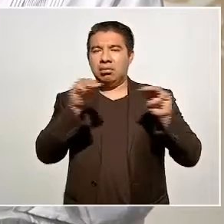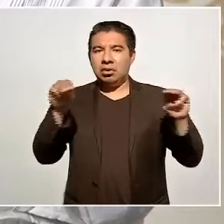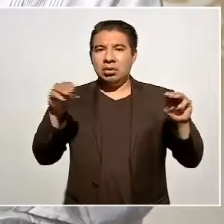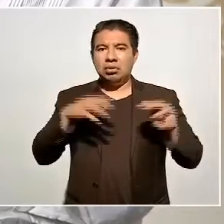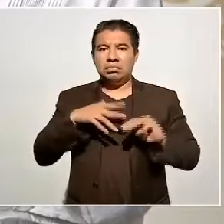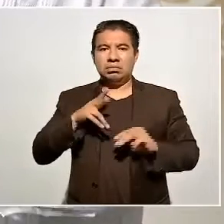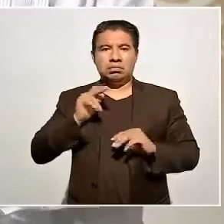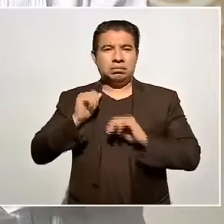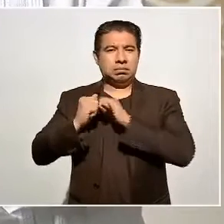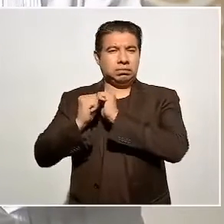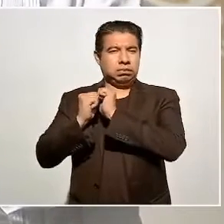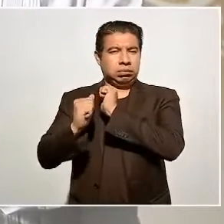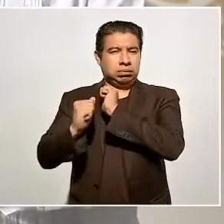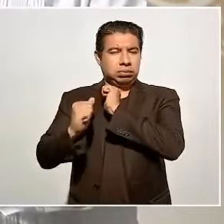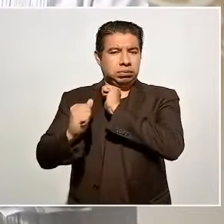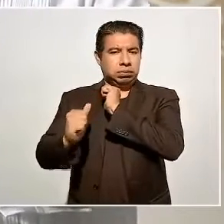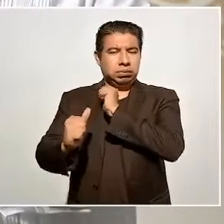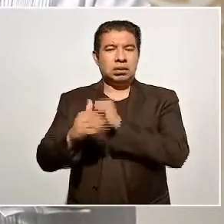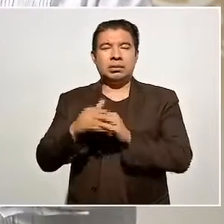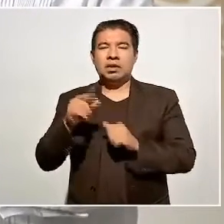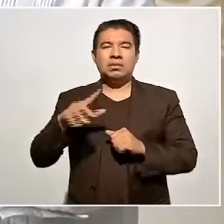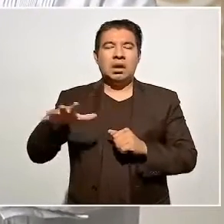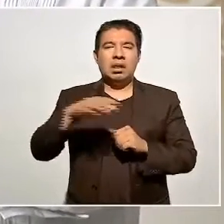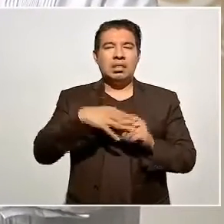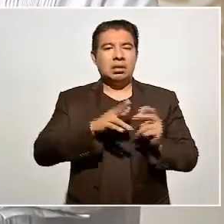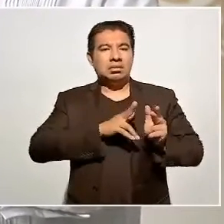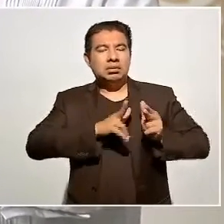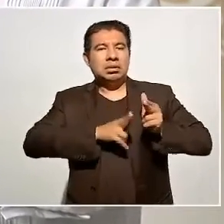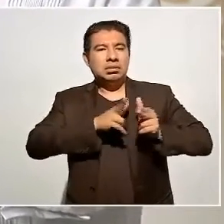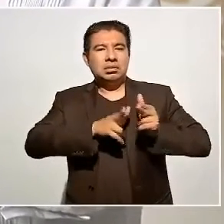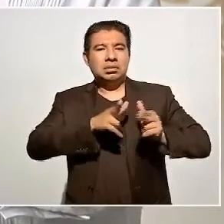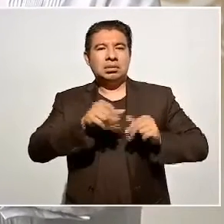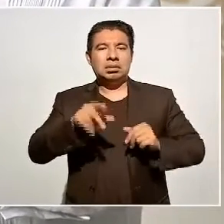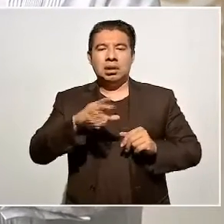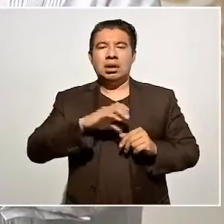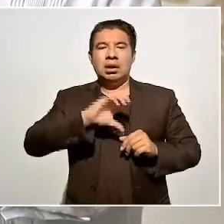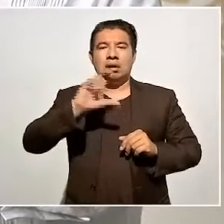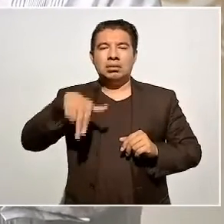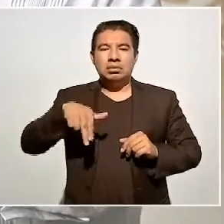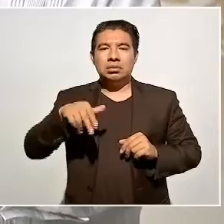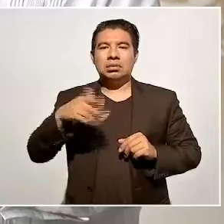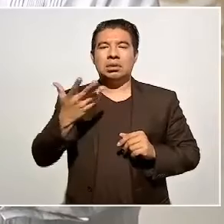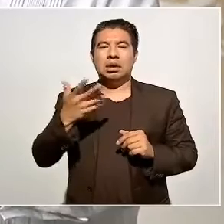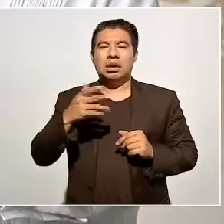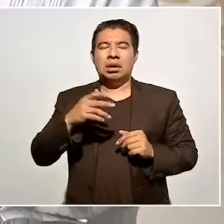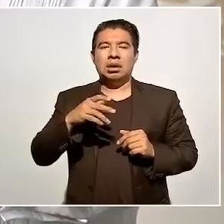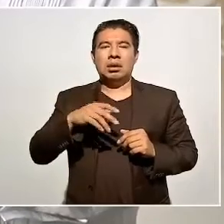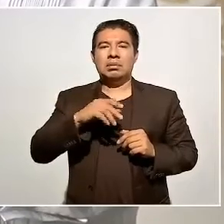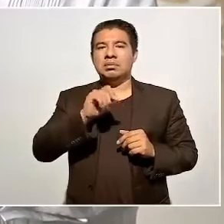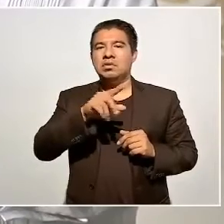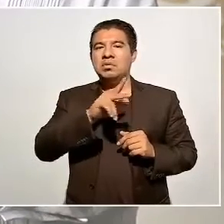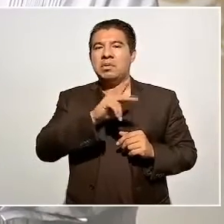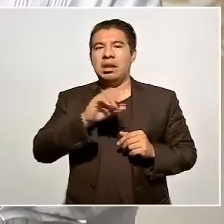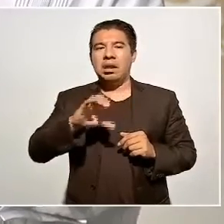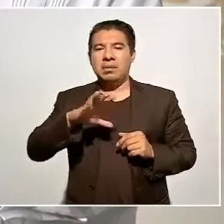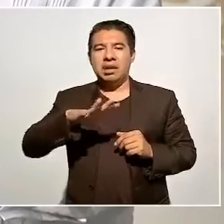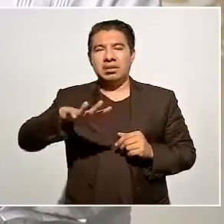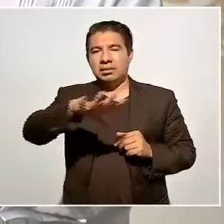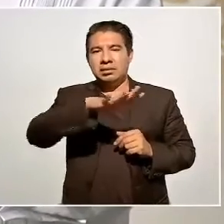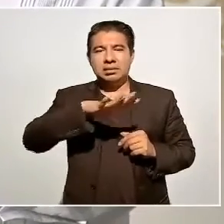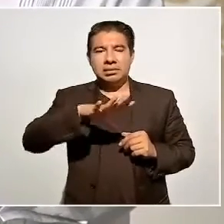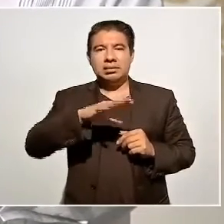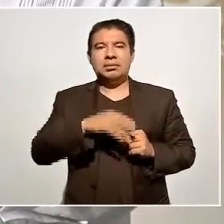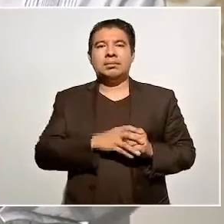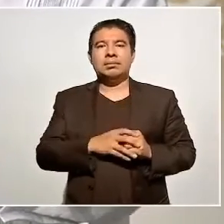hora. En el caso del tren de Cancún a Playa del Carmen, va a